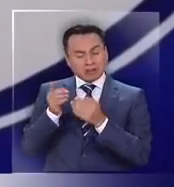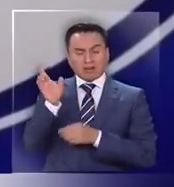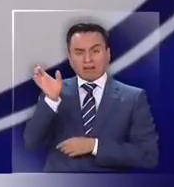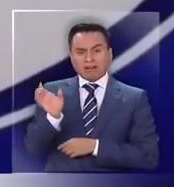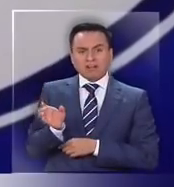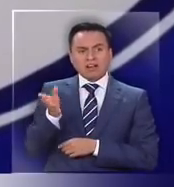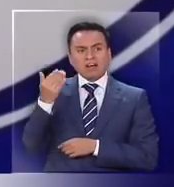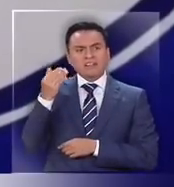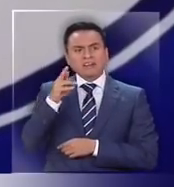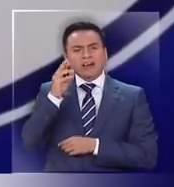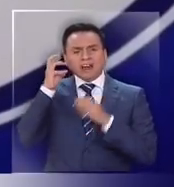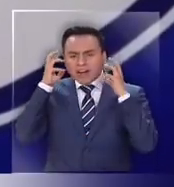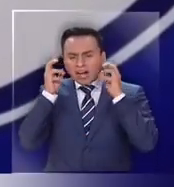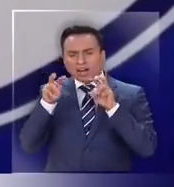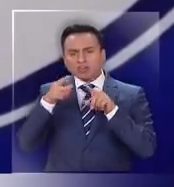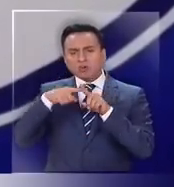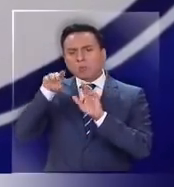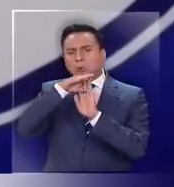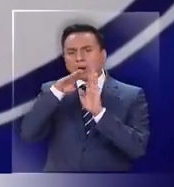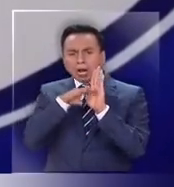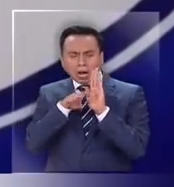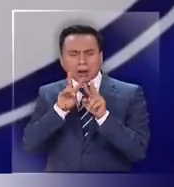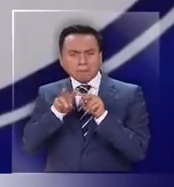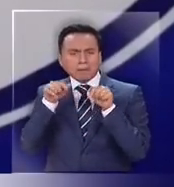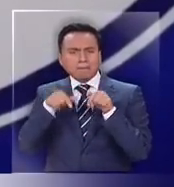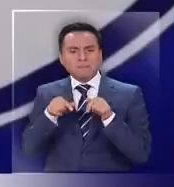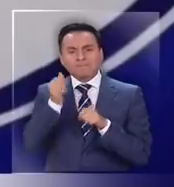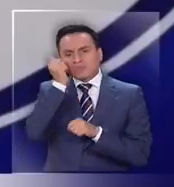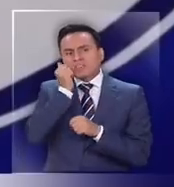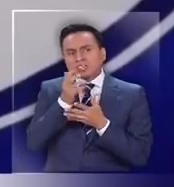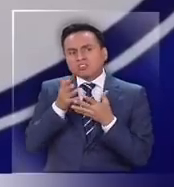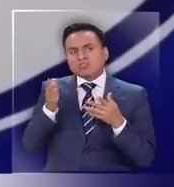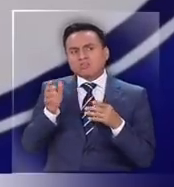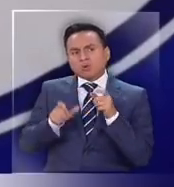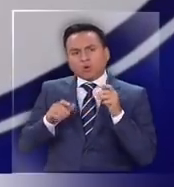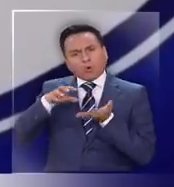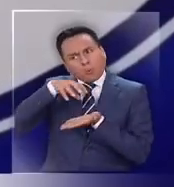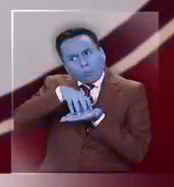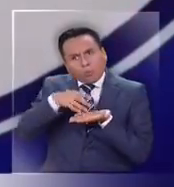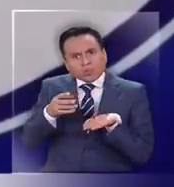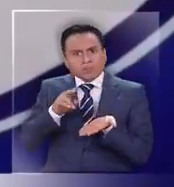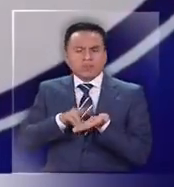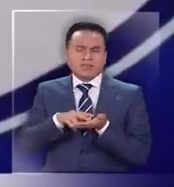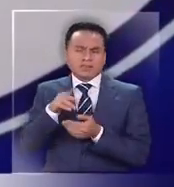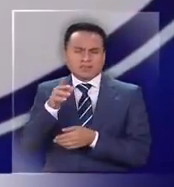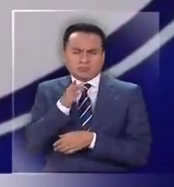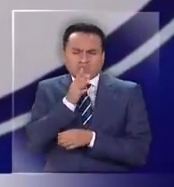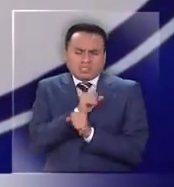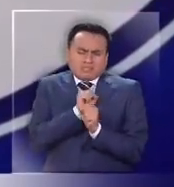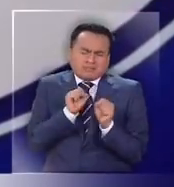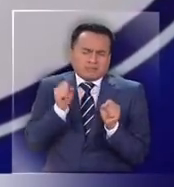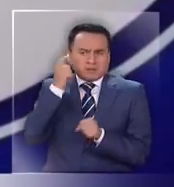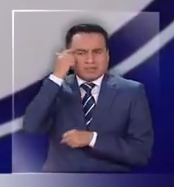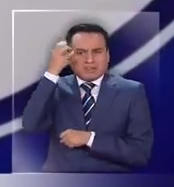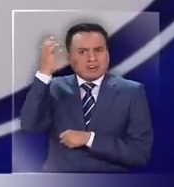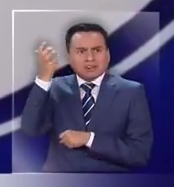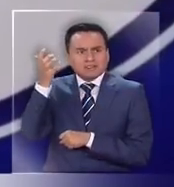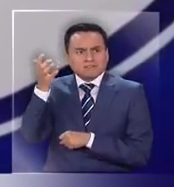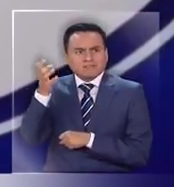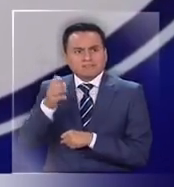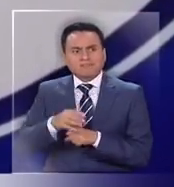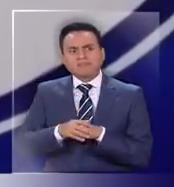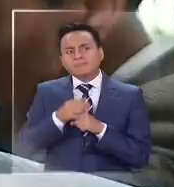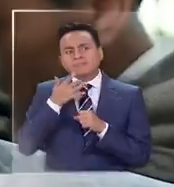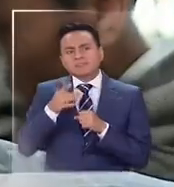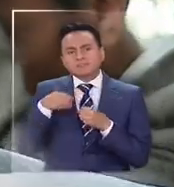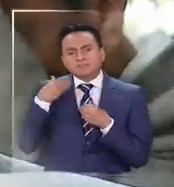tiempo que estuvo en la radio hizo programas, era muy querido incluso por la comuna, entonces la verdad es imposible imaginarse